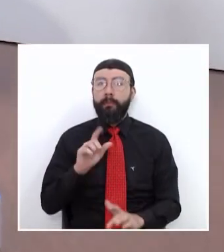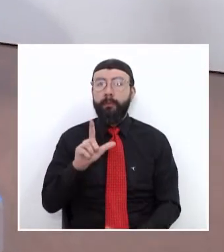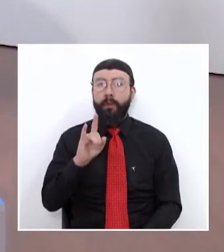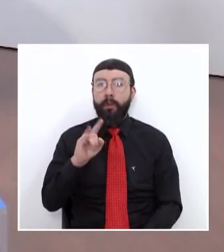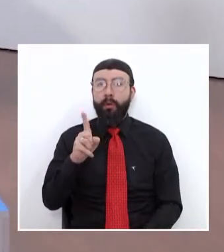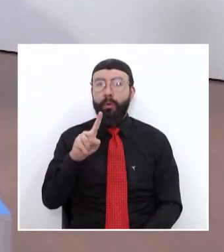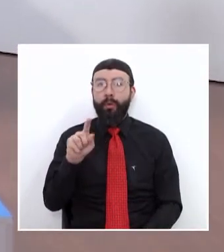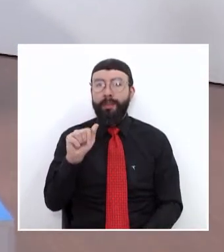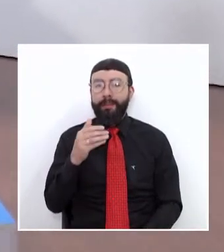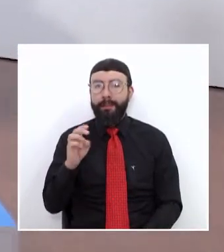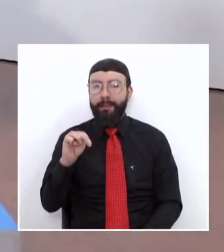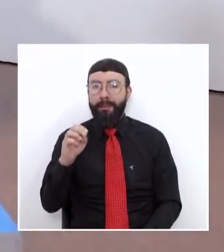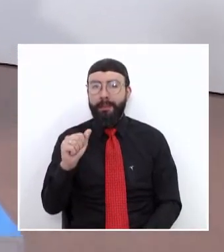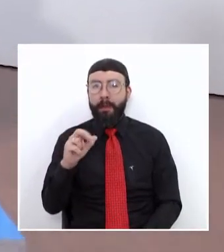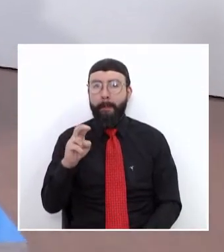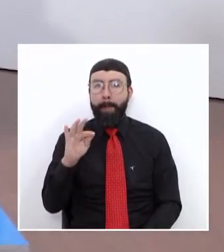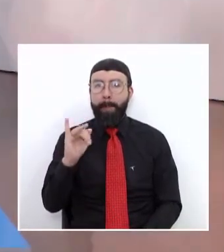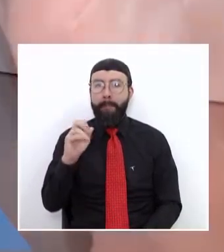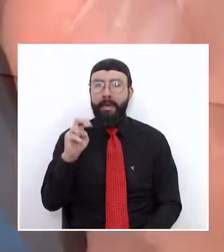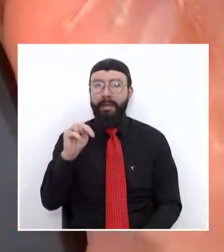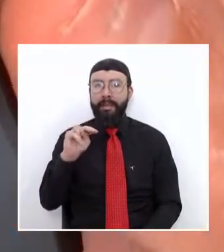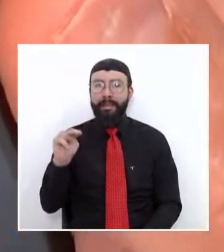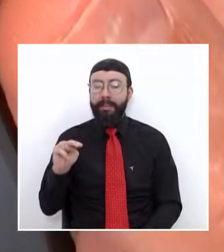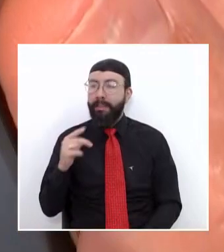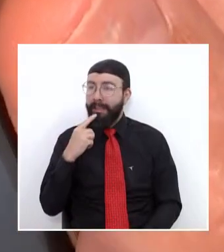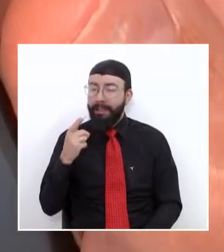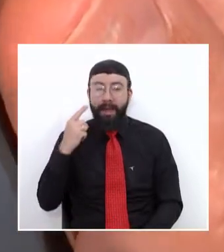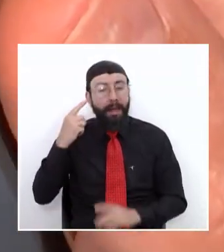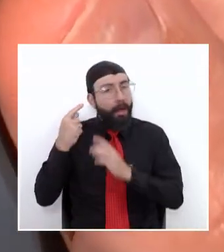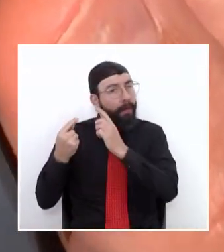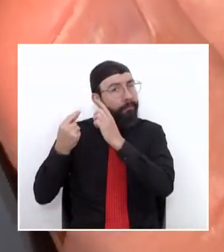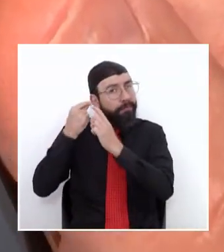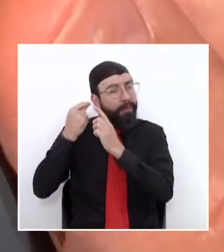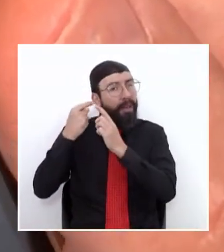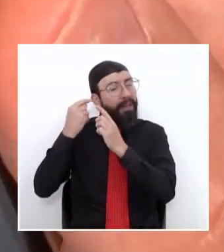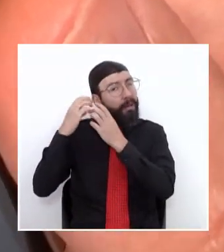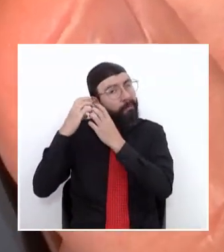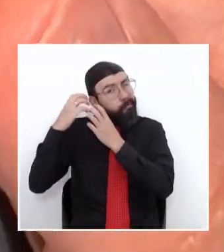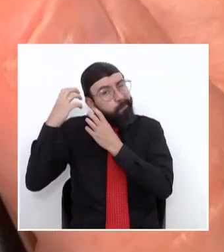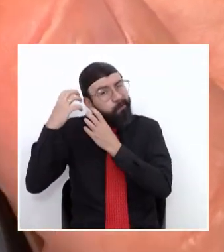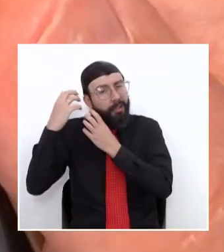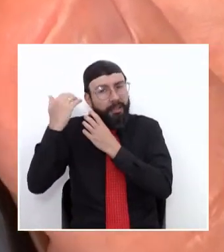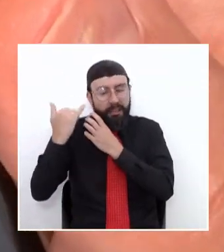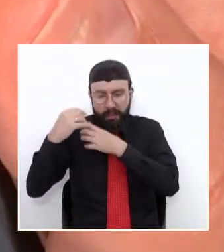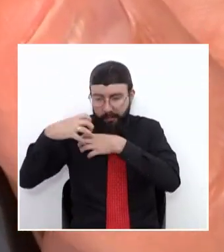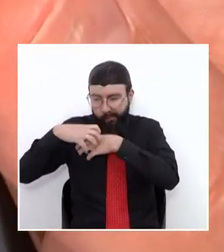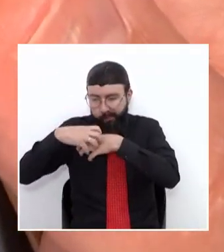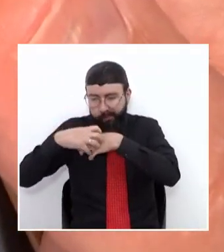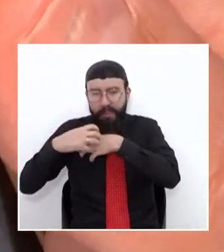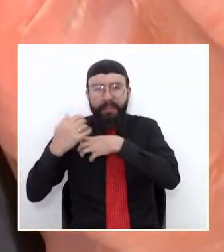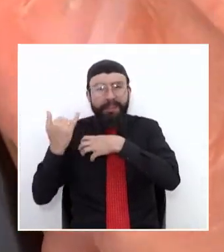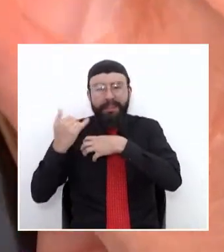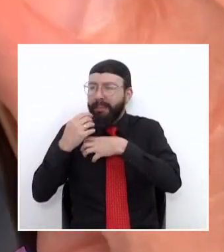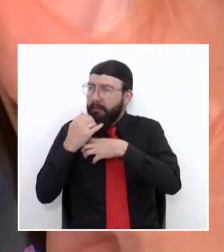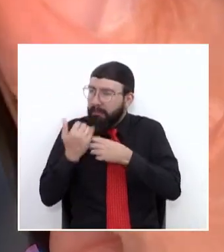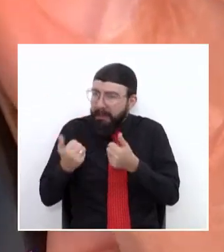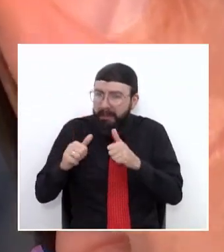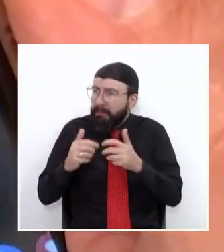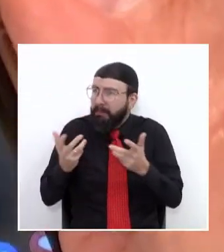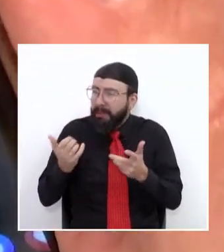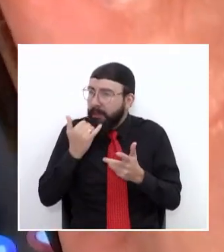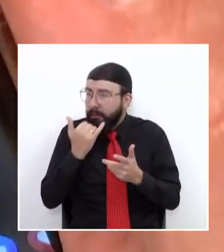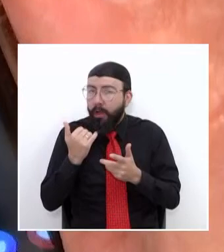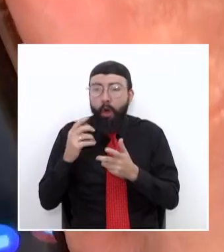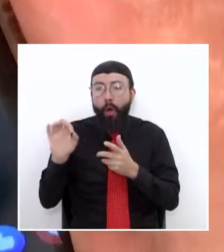un piercing y le salió una carnosidad en el sitio donde se hizo la perforación. Si eso tiene alguna interferencia o algún problema, pues en muchos casos hay